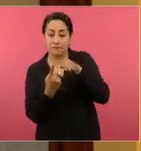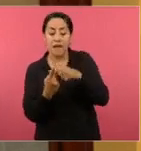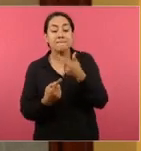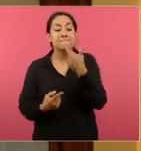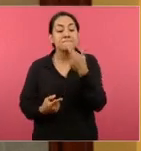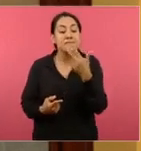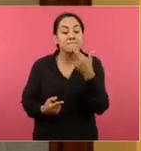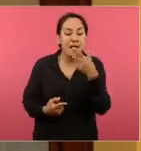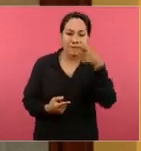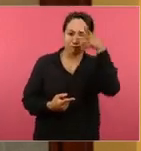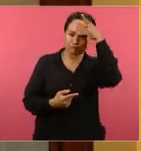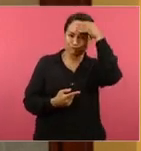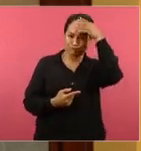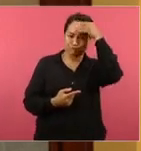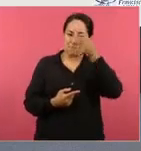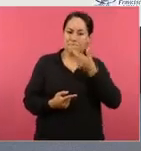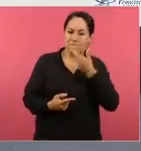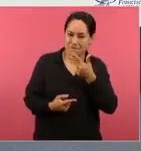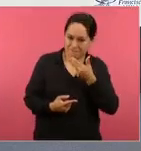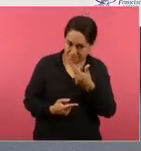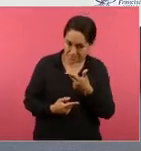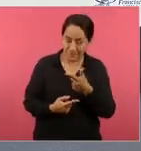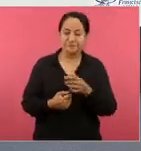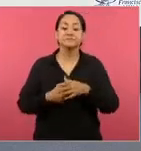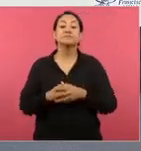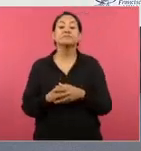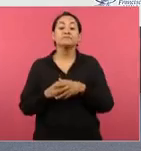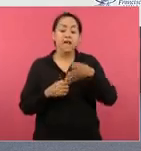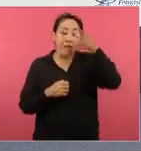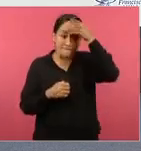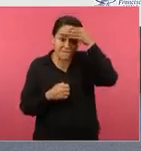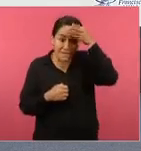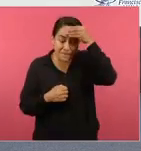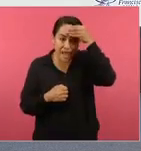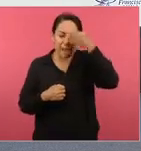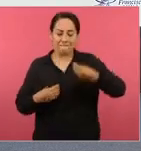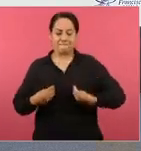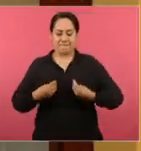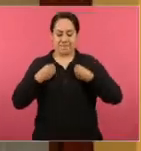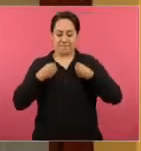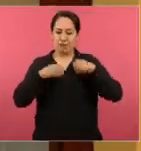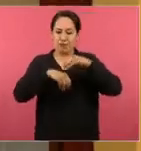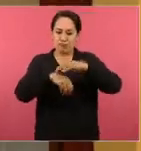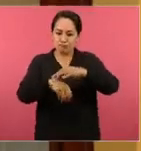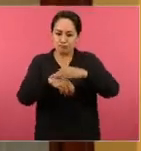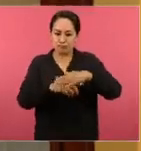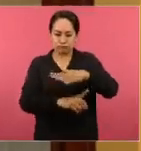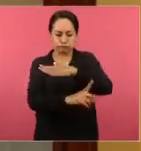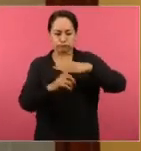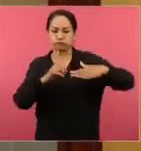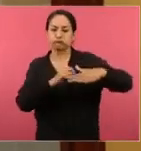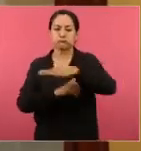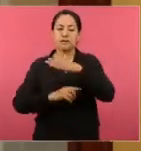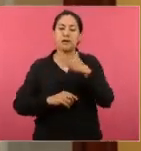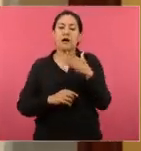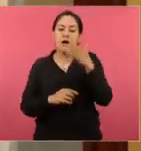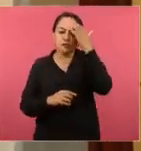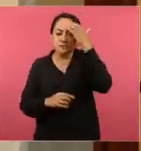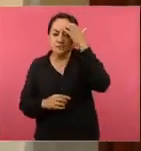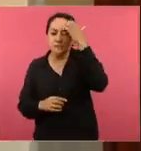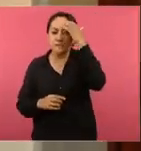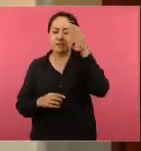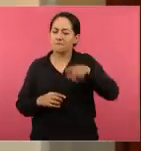aprendizajes, porque el aprendizaje situado parte de la realidad, la realidad de